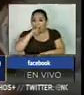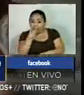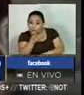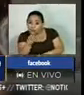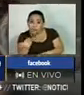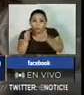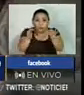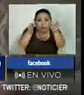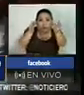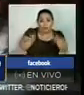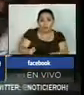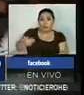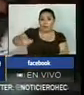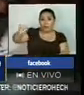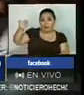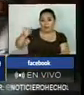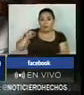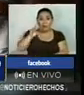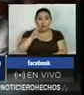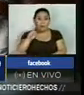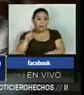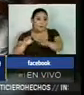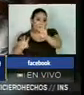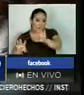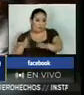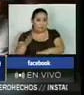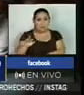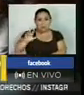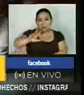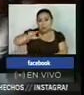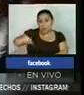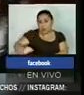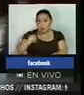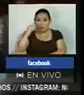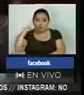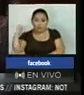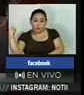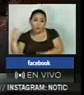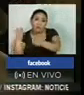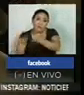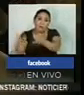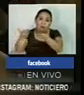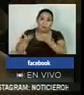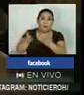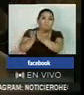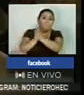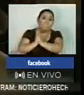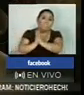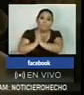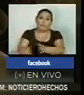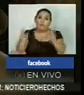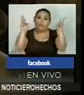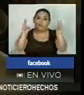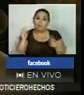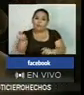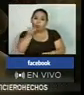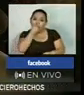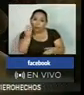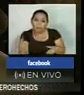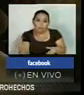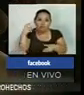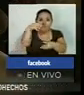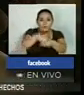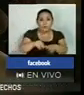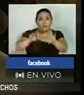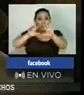oficiales de finales de 2019 Unos 3 millones de argentinos han solicitado ayuda alimentaria en las últimas semanas sumándose a los 8